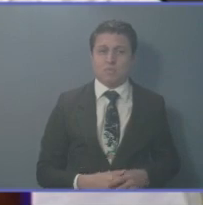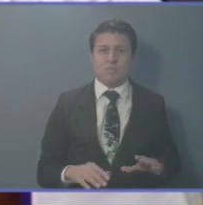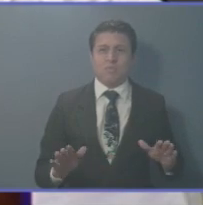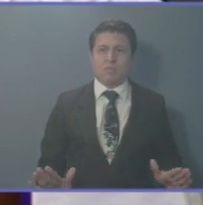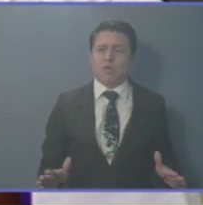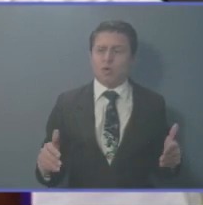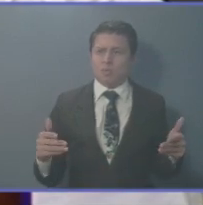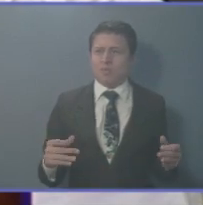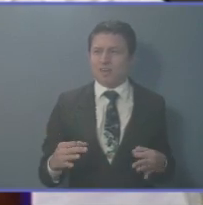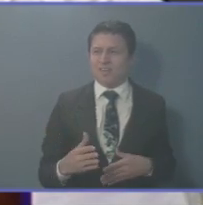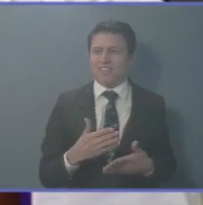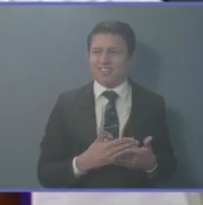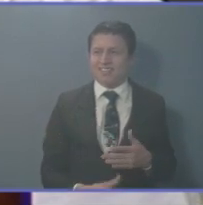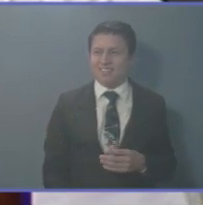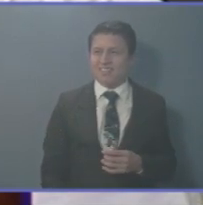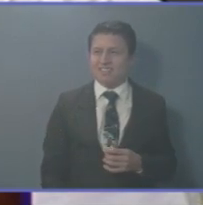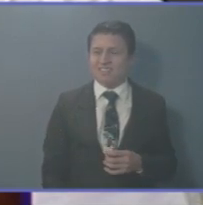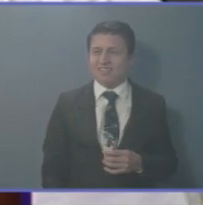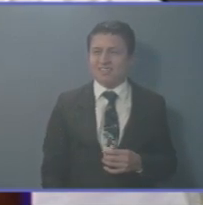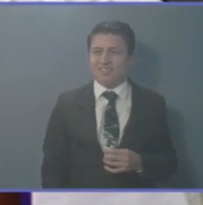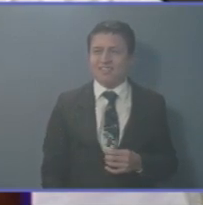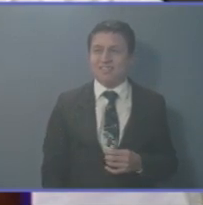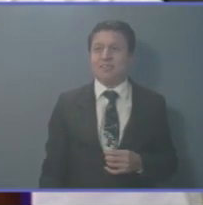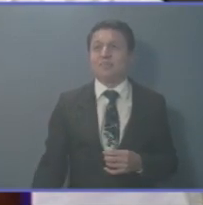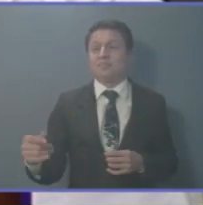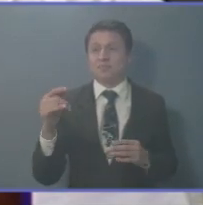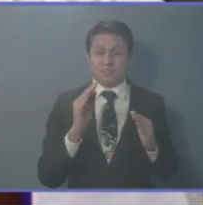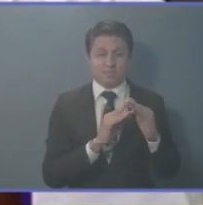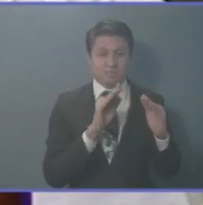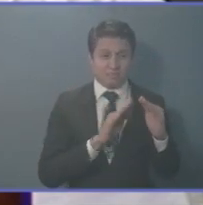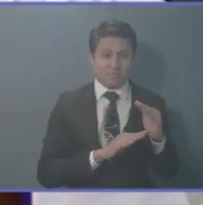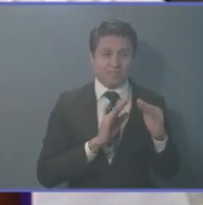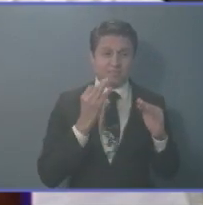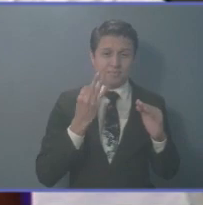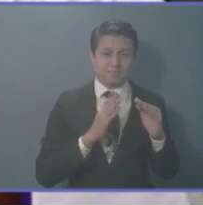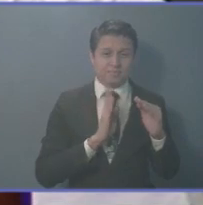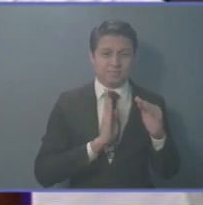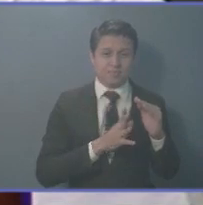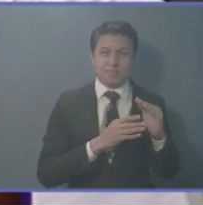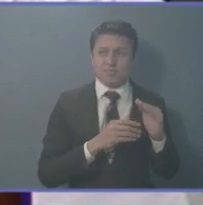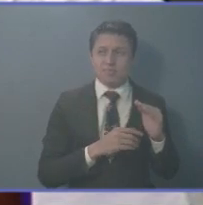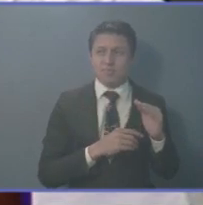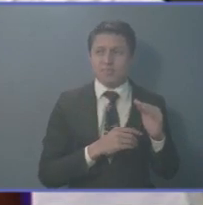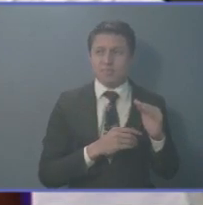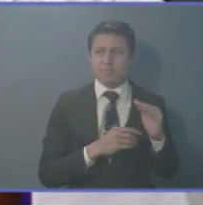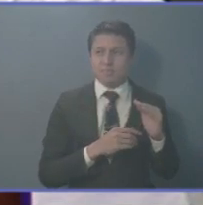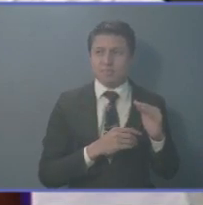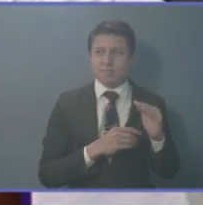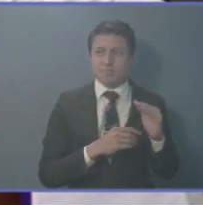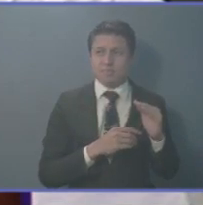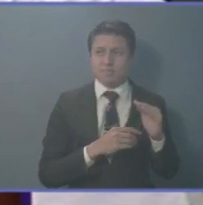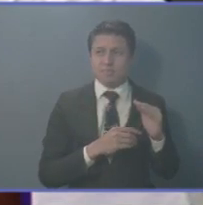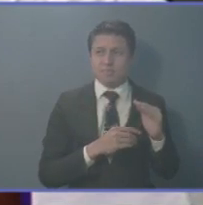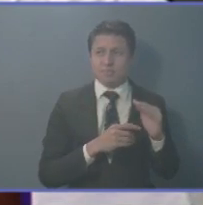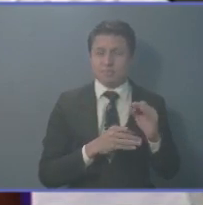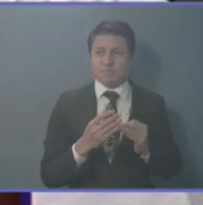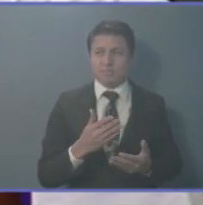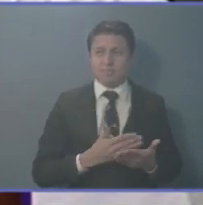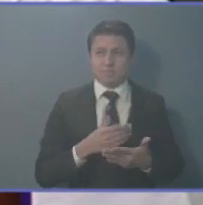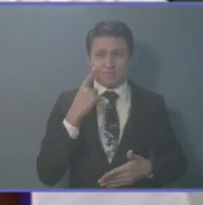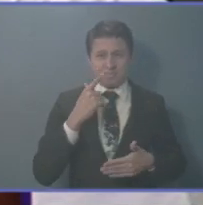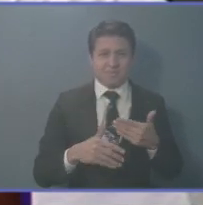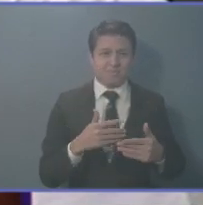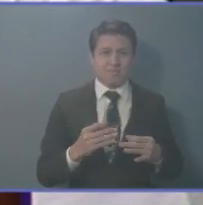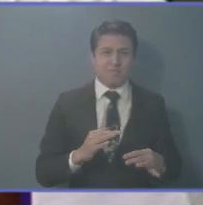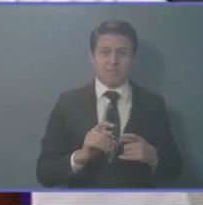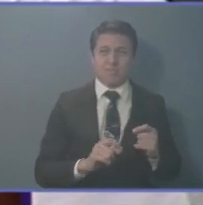el aislamiento. Artículo 5. El aislamiento será cumplido en instalaciones designadas por el Ministerio de Salud y administrado por personal de salud. Se dará